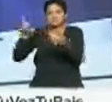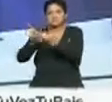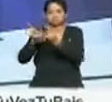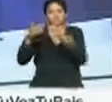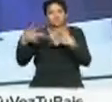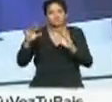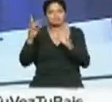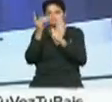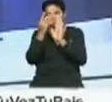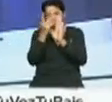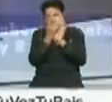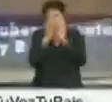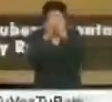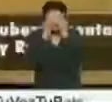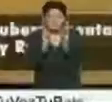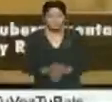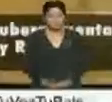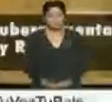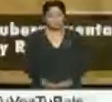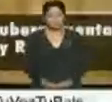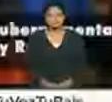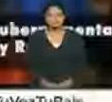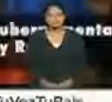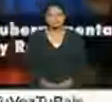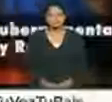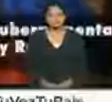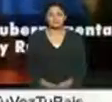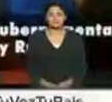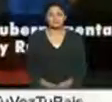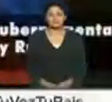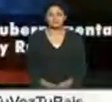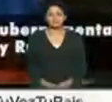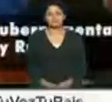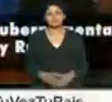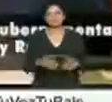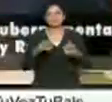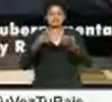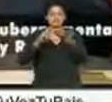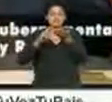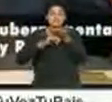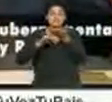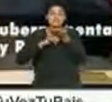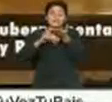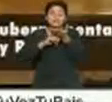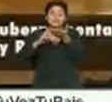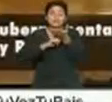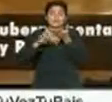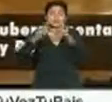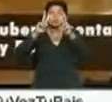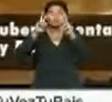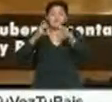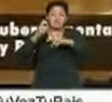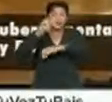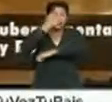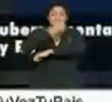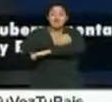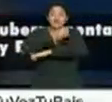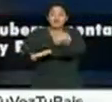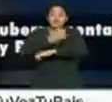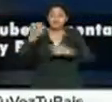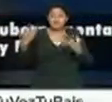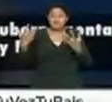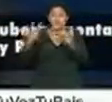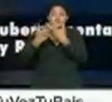cuáles son en el siguiente reportaje. En el marco de la cuarta reunión de la Comisión Intergubernamental de Cooperación Económica y